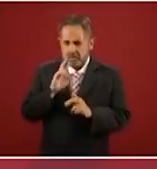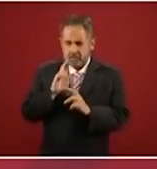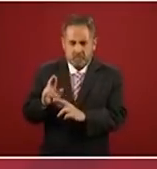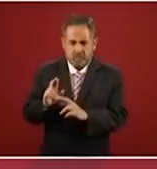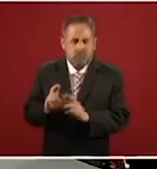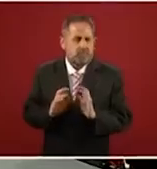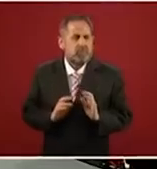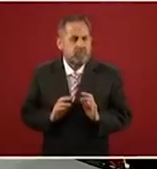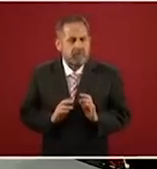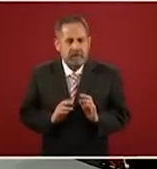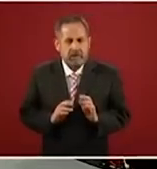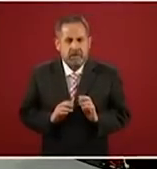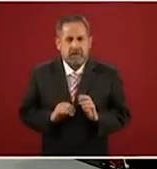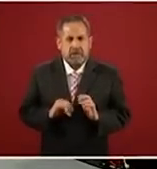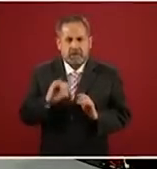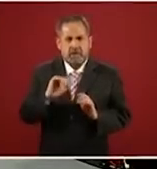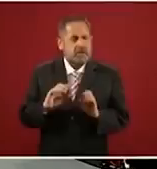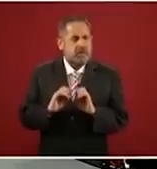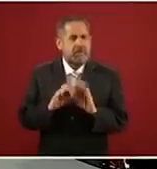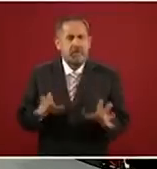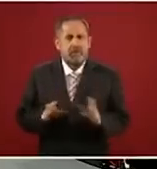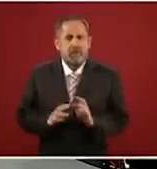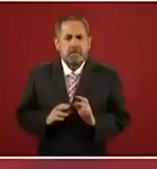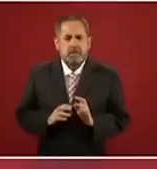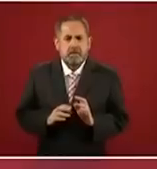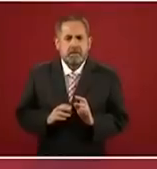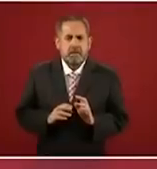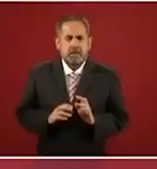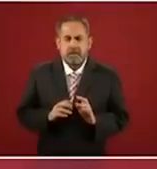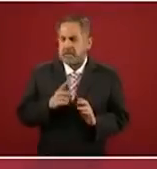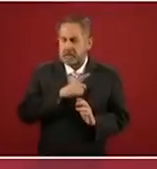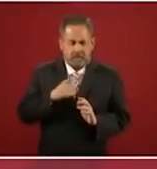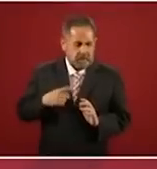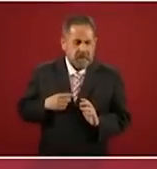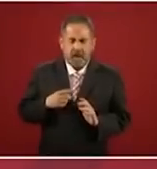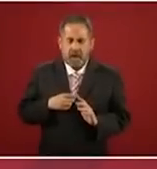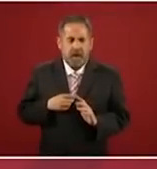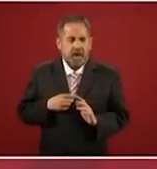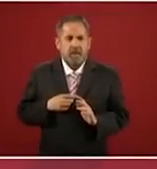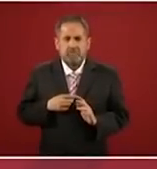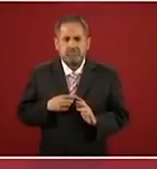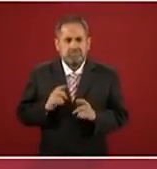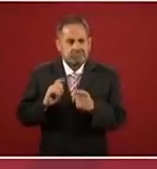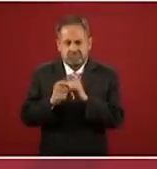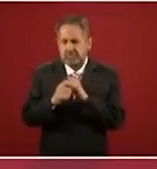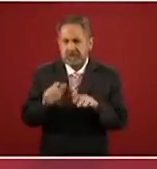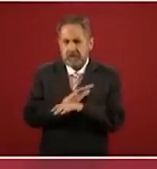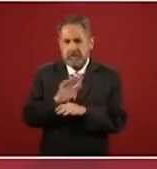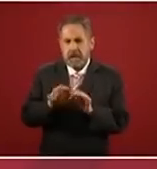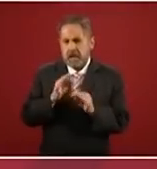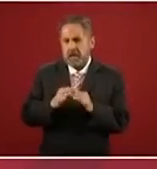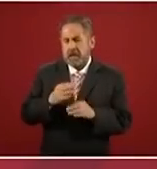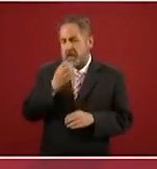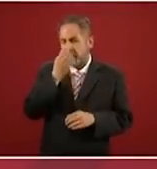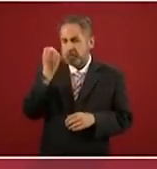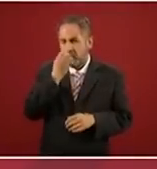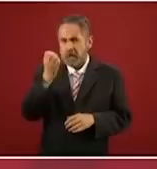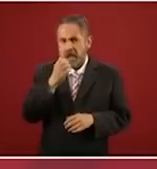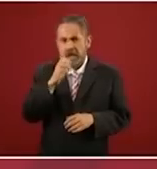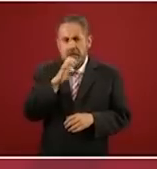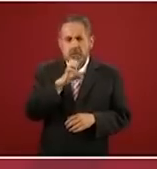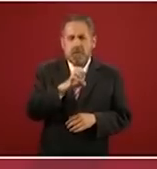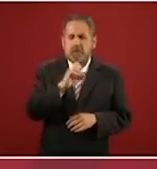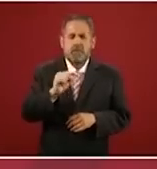y desde luego éste se tiene que normalizar la situación que hay en la escuela superior de medicina